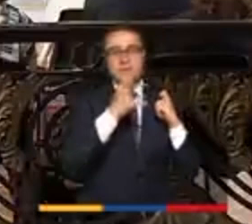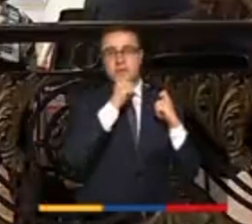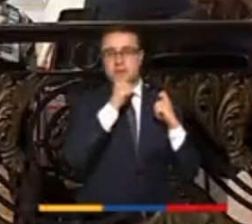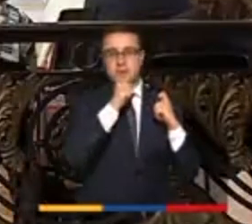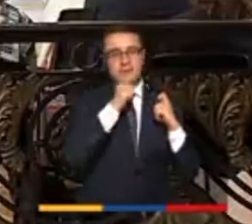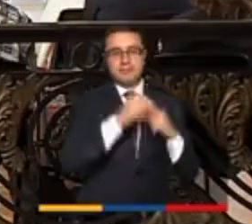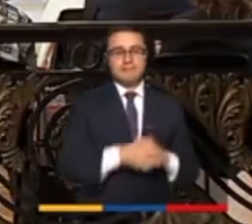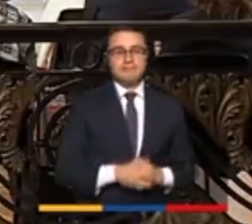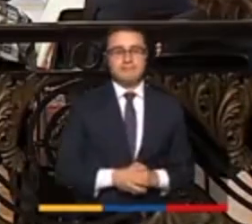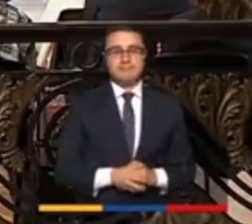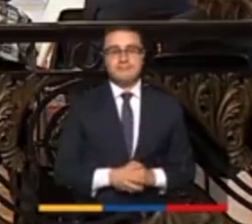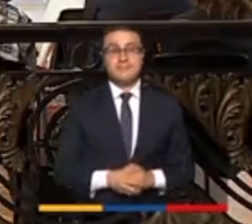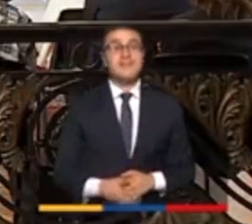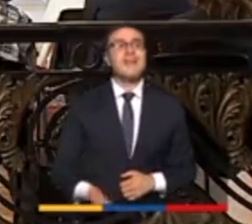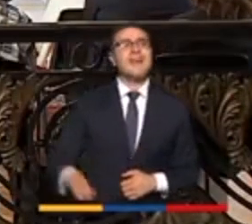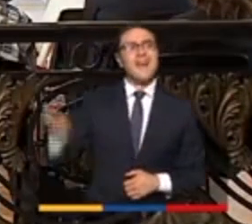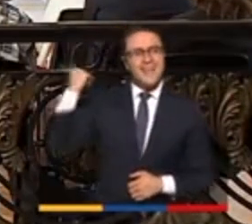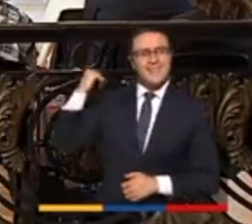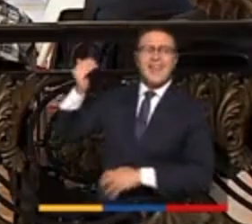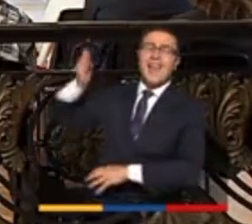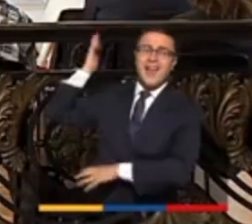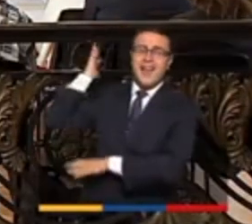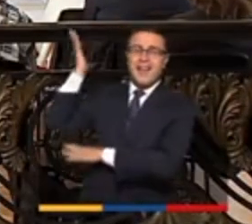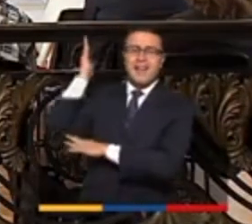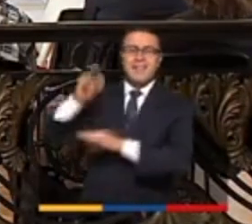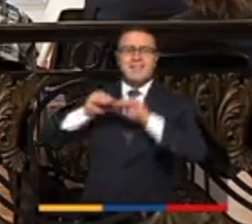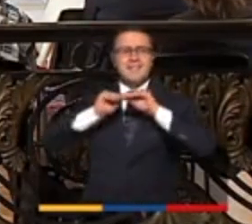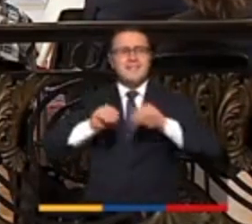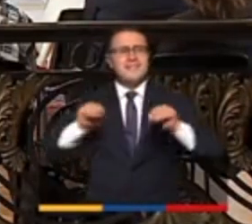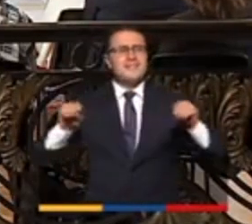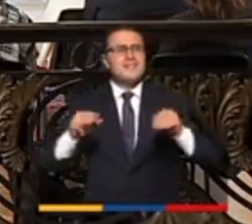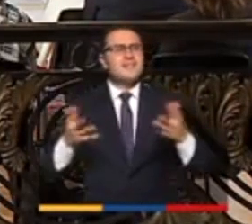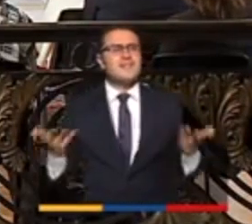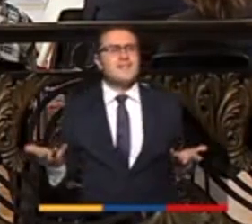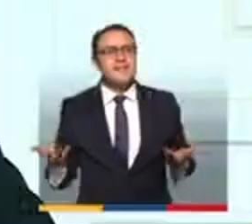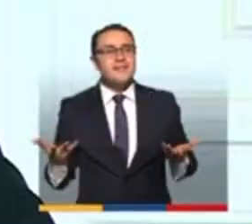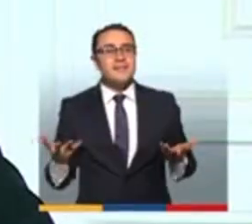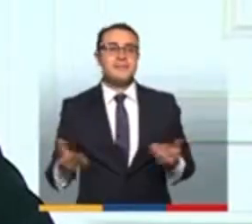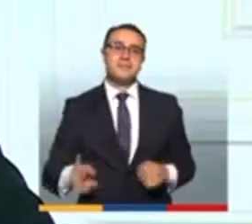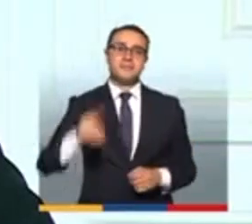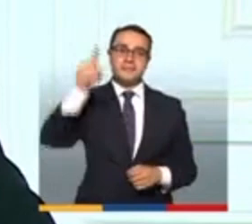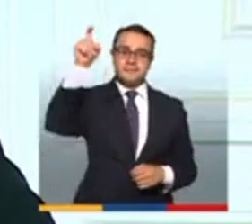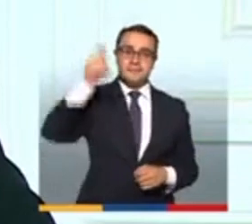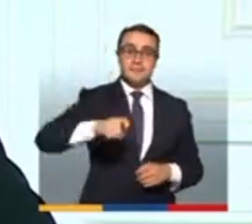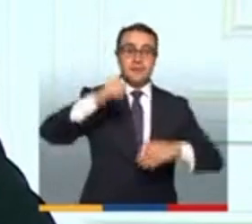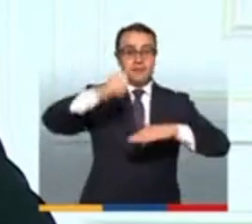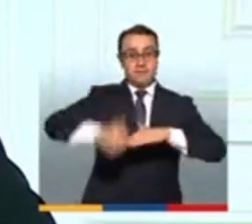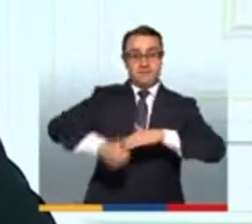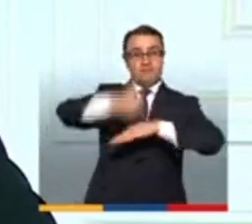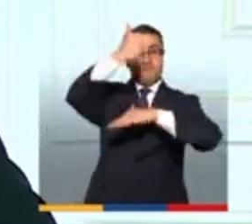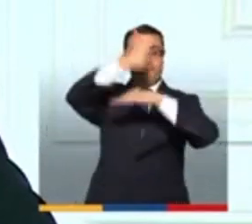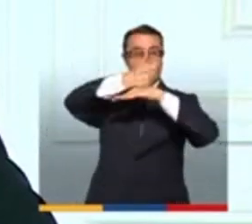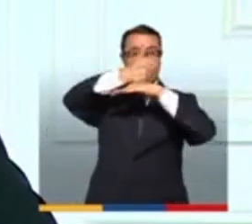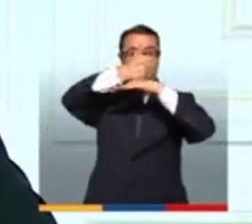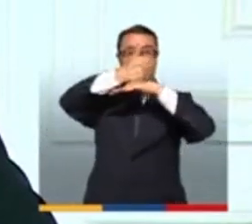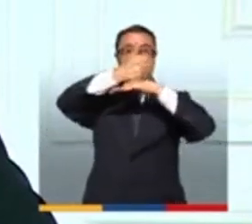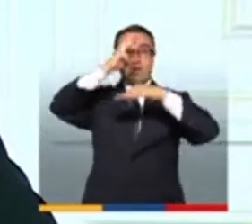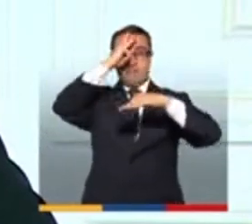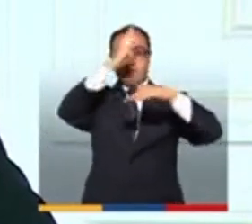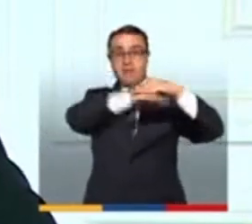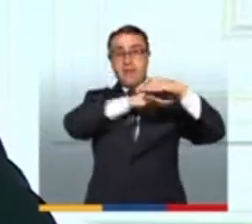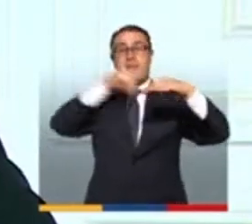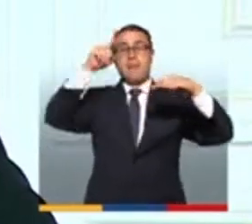anunciado en los discursos, que tienen que ver con que para ser general haya que pasar por ser